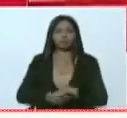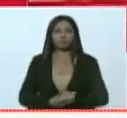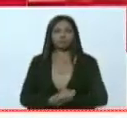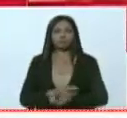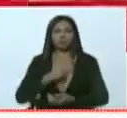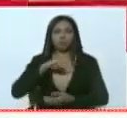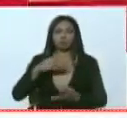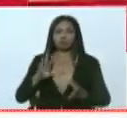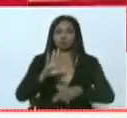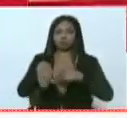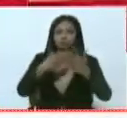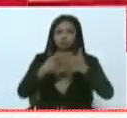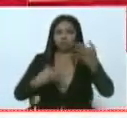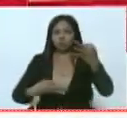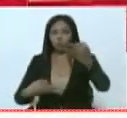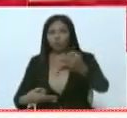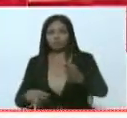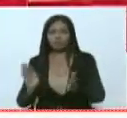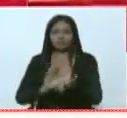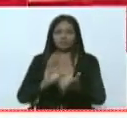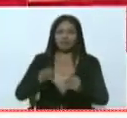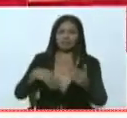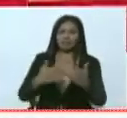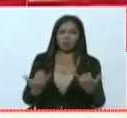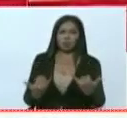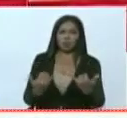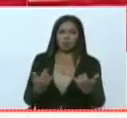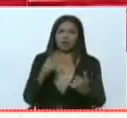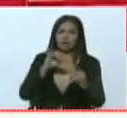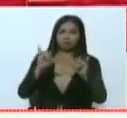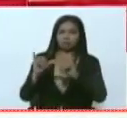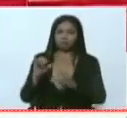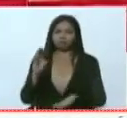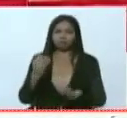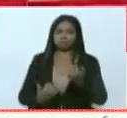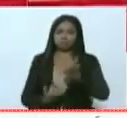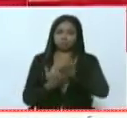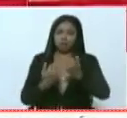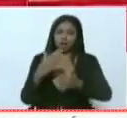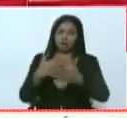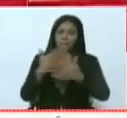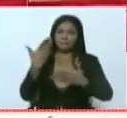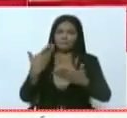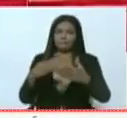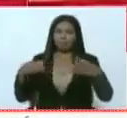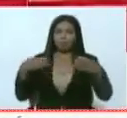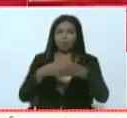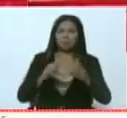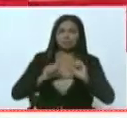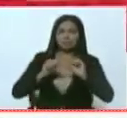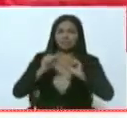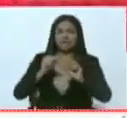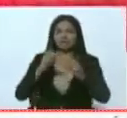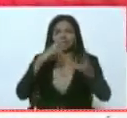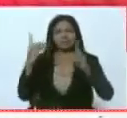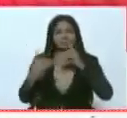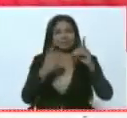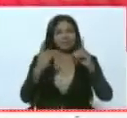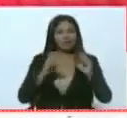Nuestra propuesta central es que se establezca una mesa permanente de